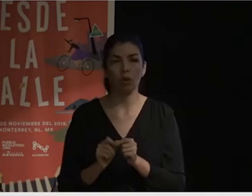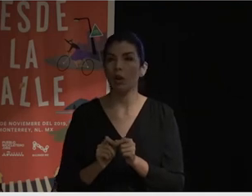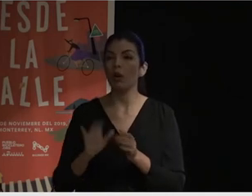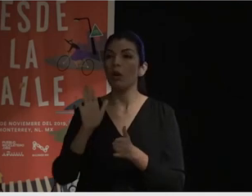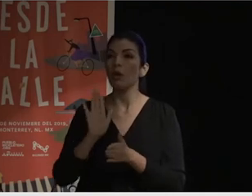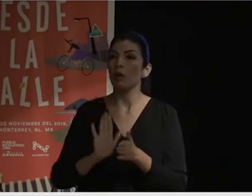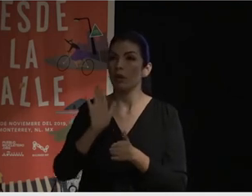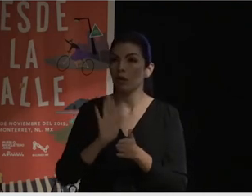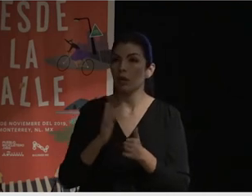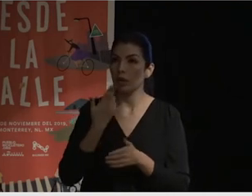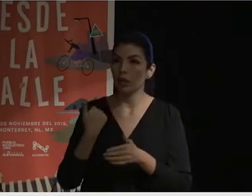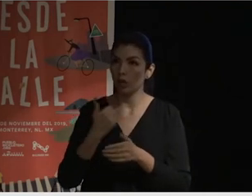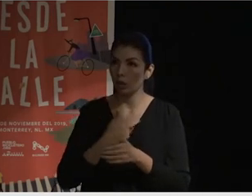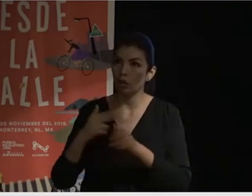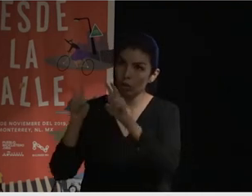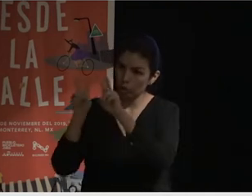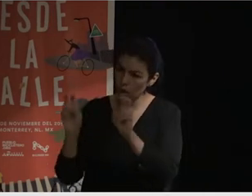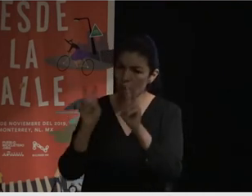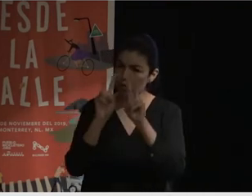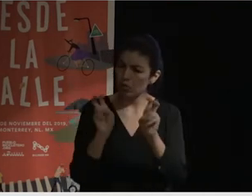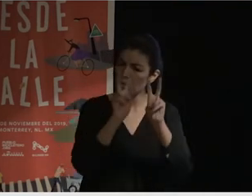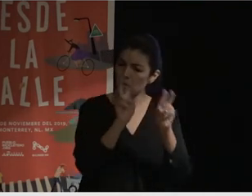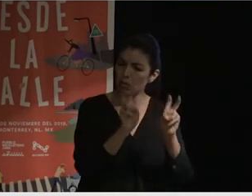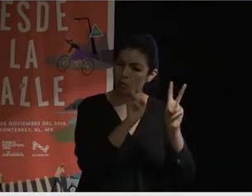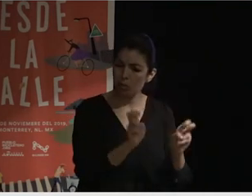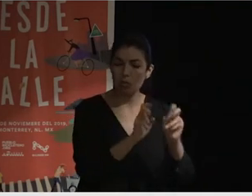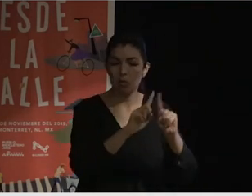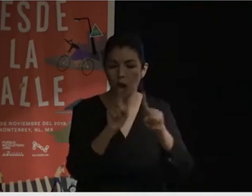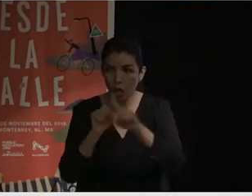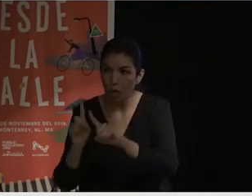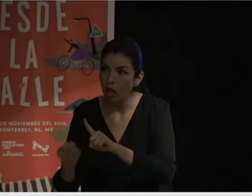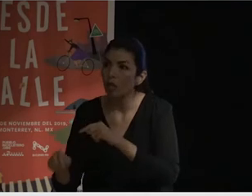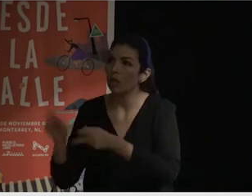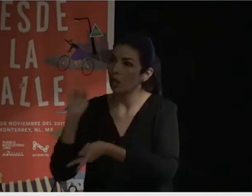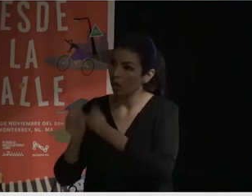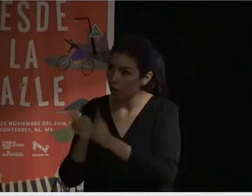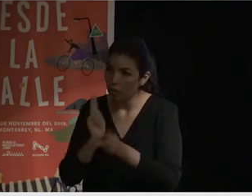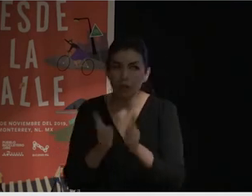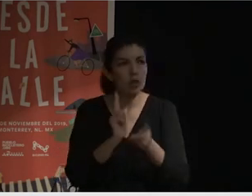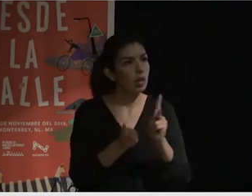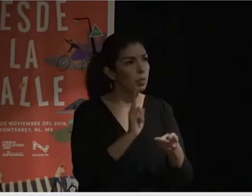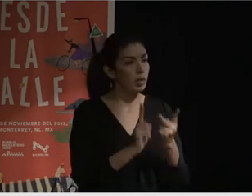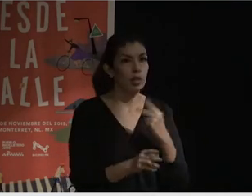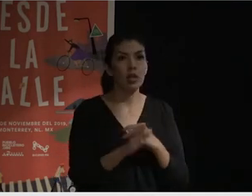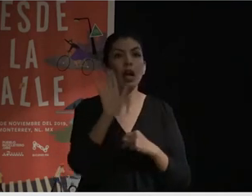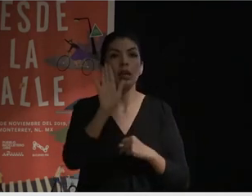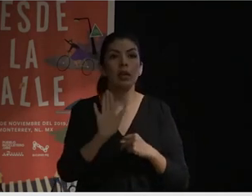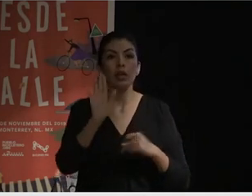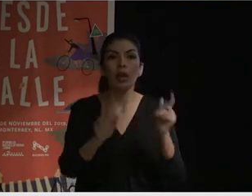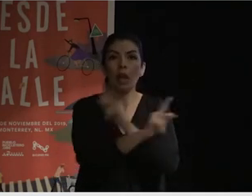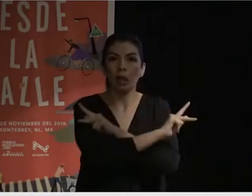suelo, hablar de la renta, hablar de los espacios, hablar de quienes trabajan en la calle, ¿no? Vincularnos,